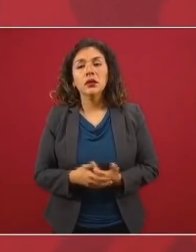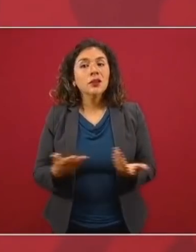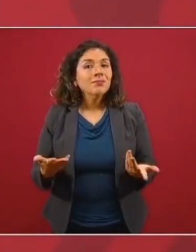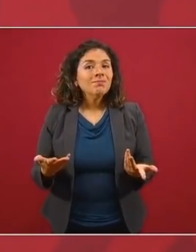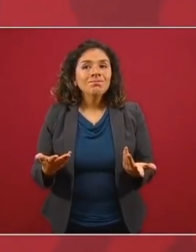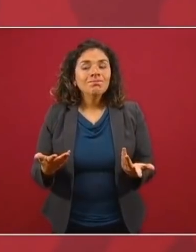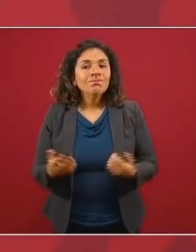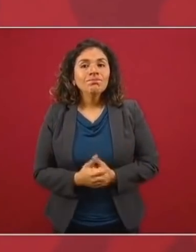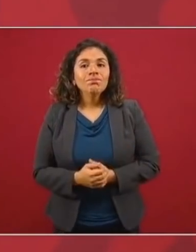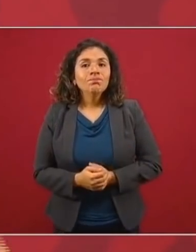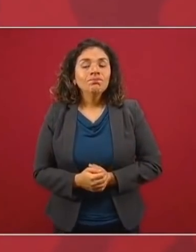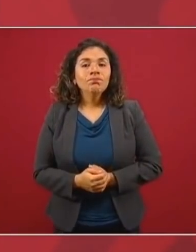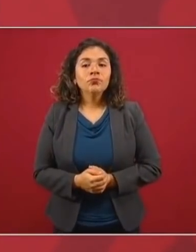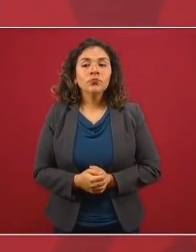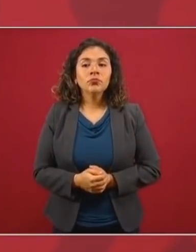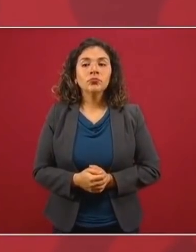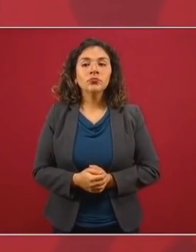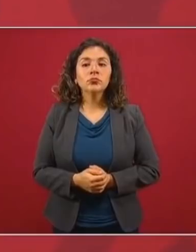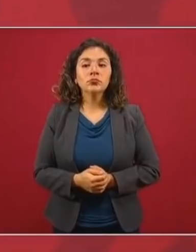pues tuvo que